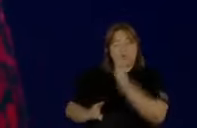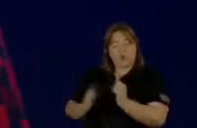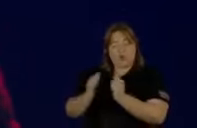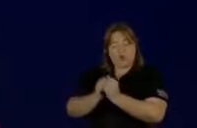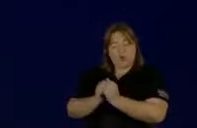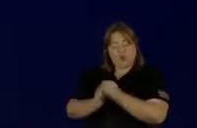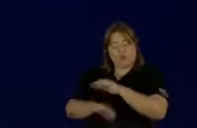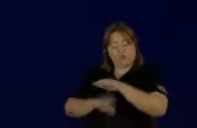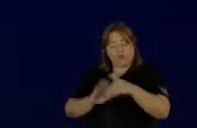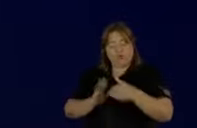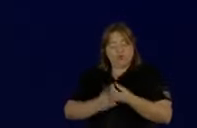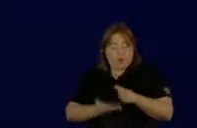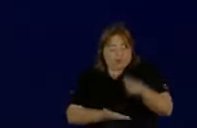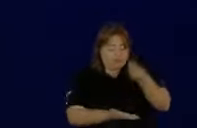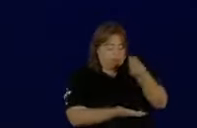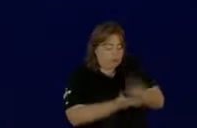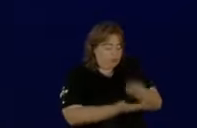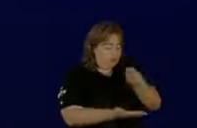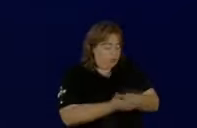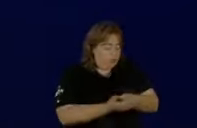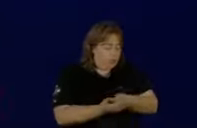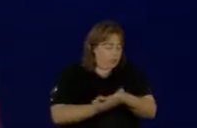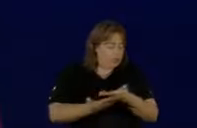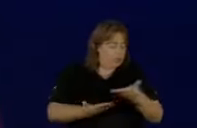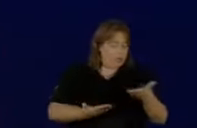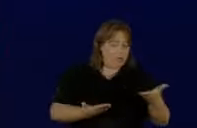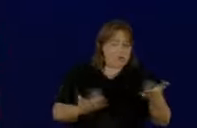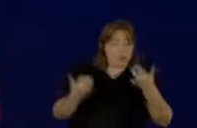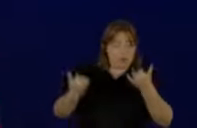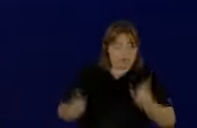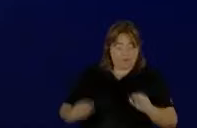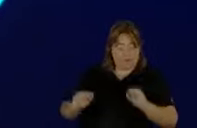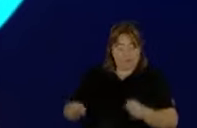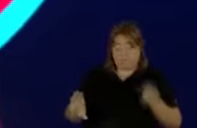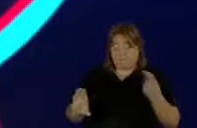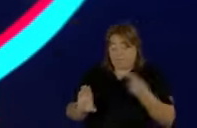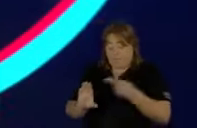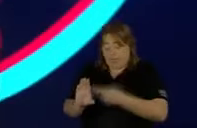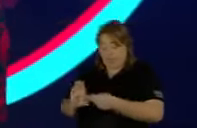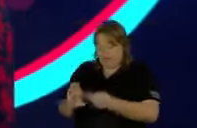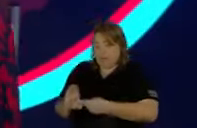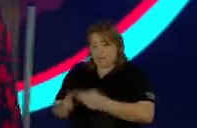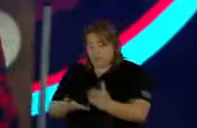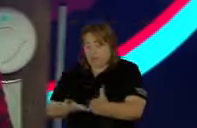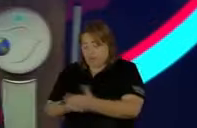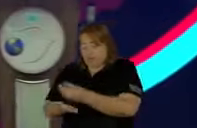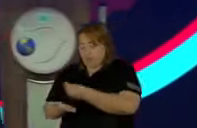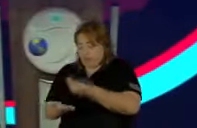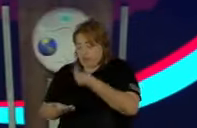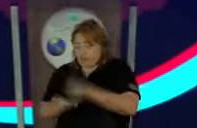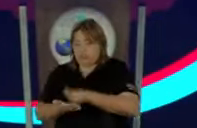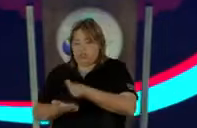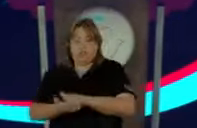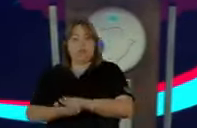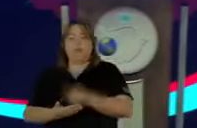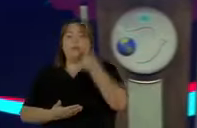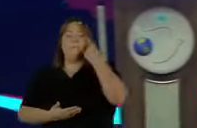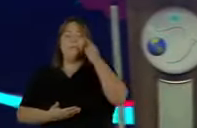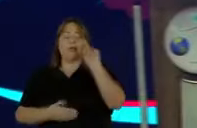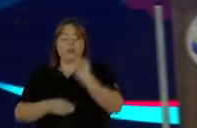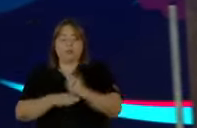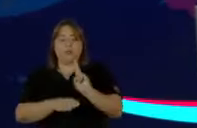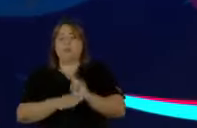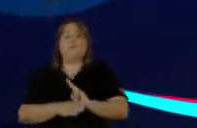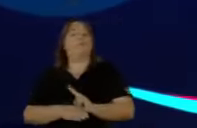el que esté por primera vez tiene la oportunidad de participar de las ofrendas al Señor. ¿En qué se utilizan? Bueno, ya usted ve.